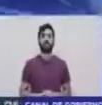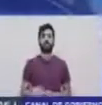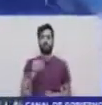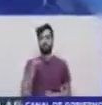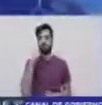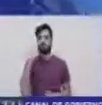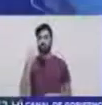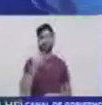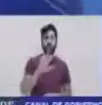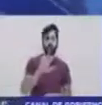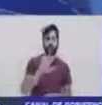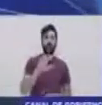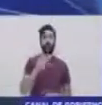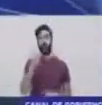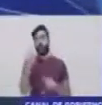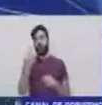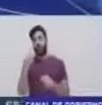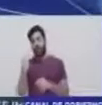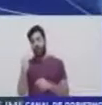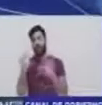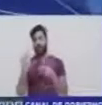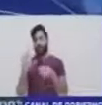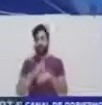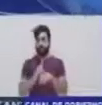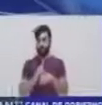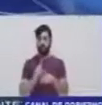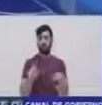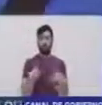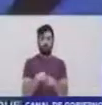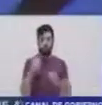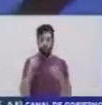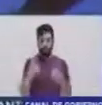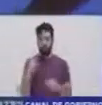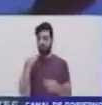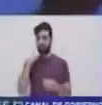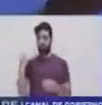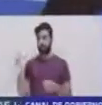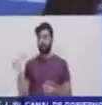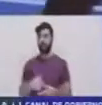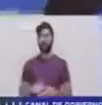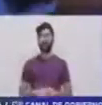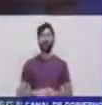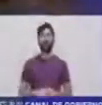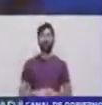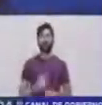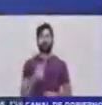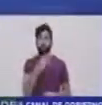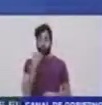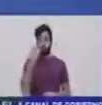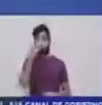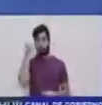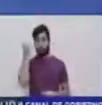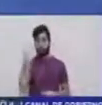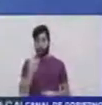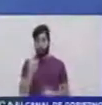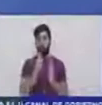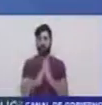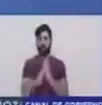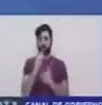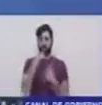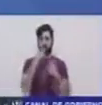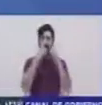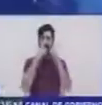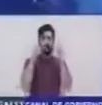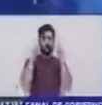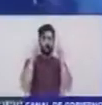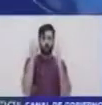Dedícale un tiempo de 5 a 10 minutos para realizar un buen estiramiento. Que no se te olvide utilizar